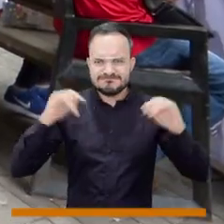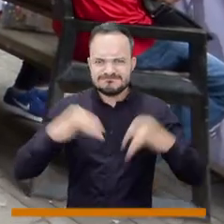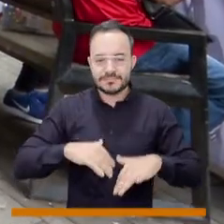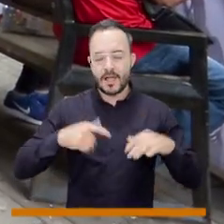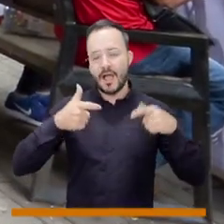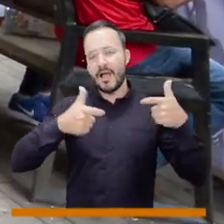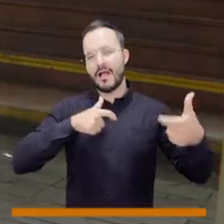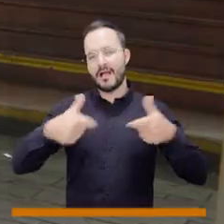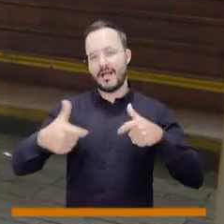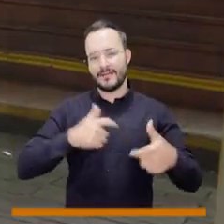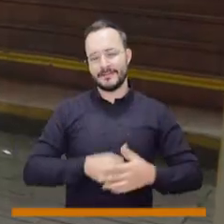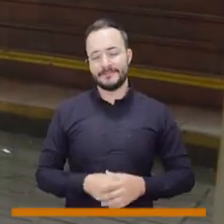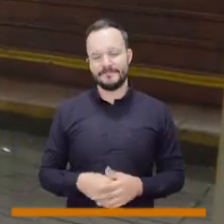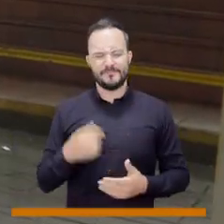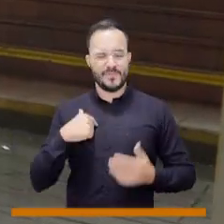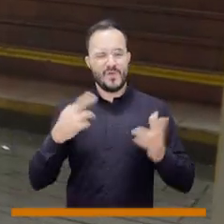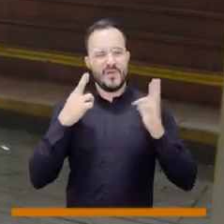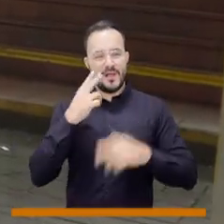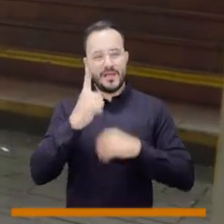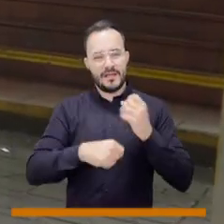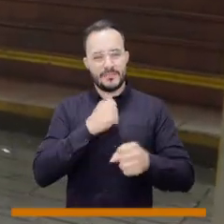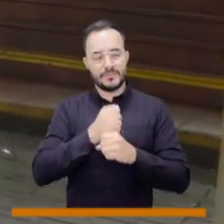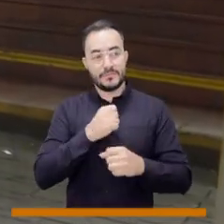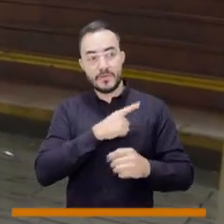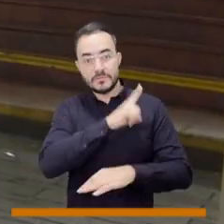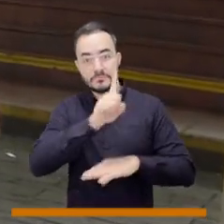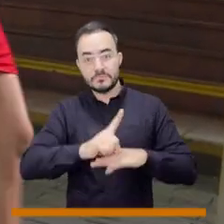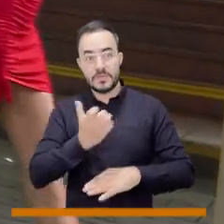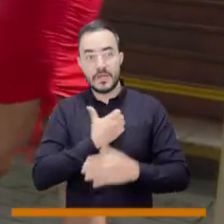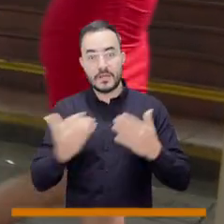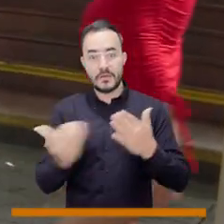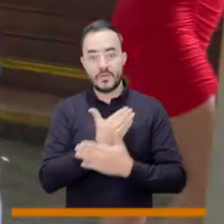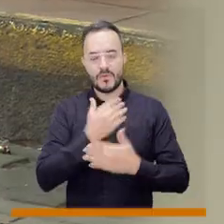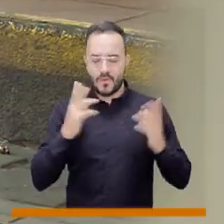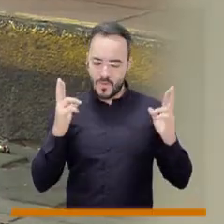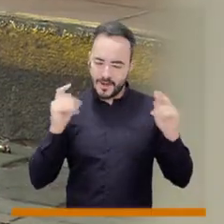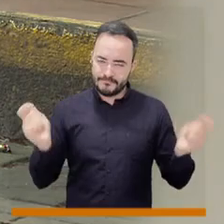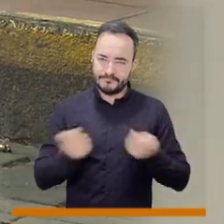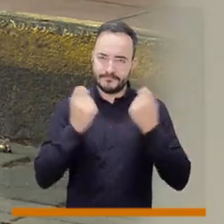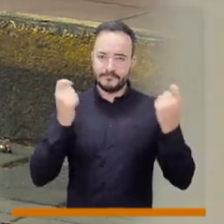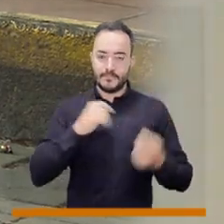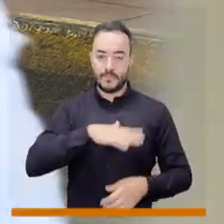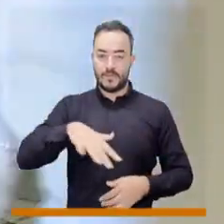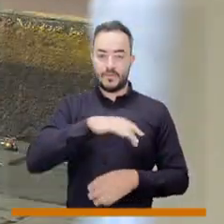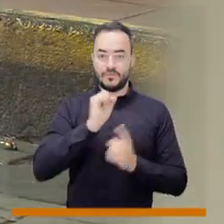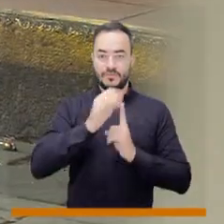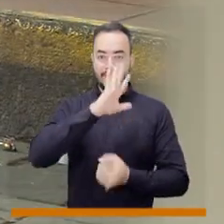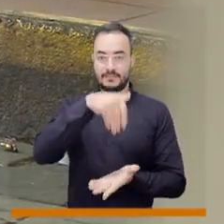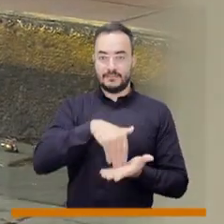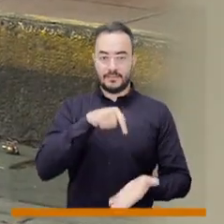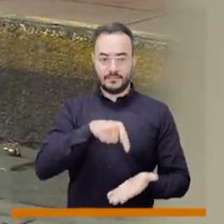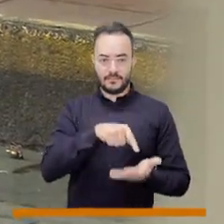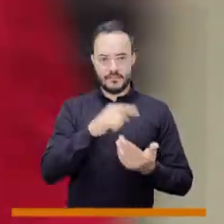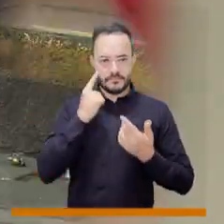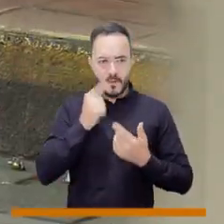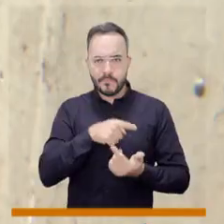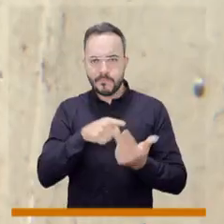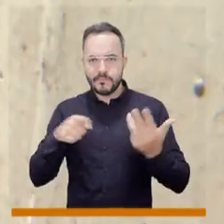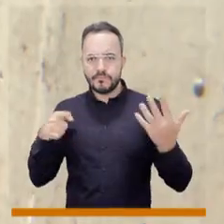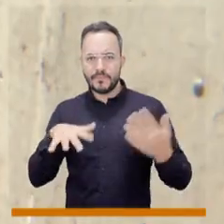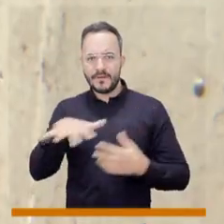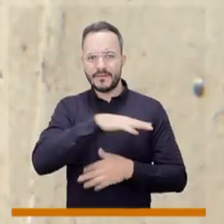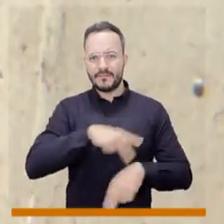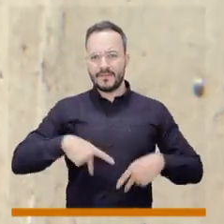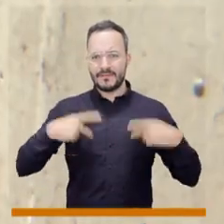centro. Y esto es lo que yo quiero que la próxima administración promueva, una inversión social del centro para transformar sus condiciones de vida,